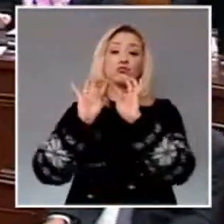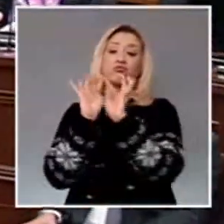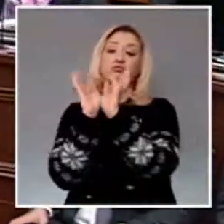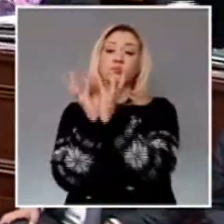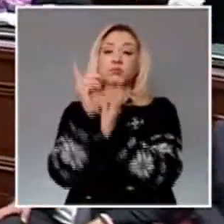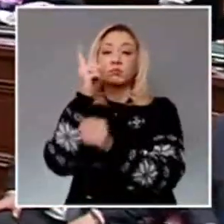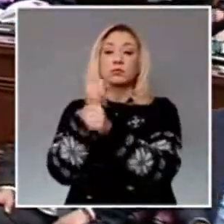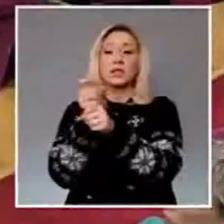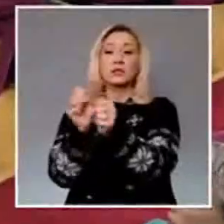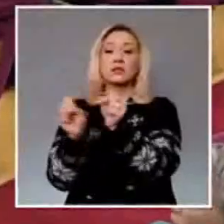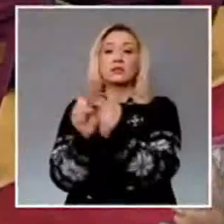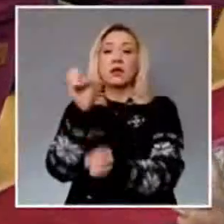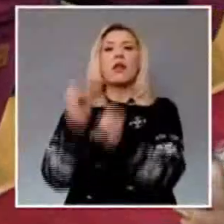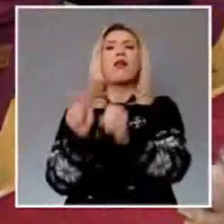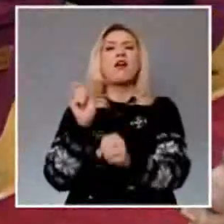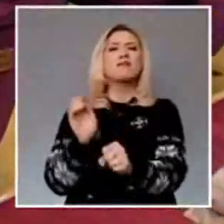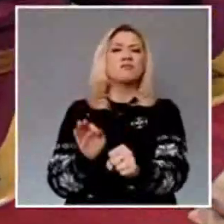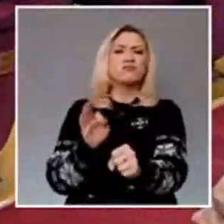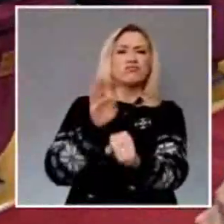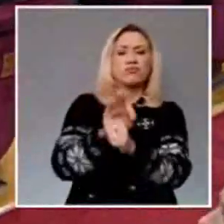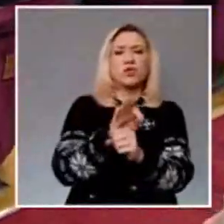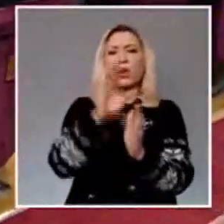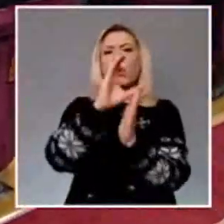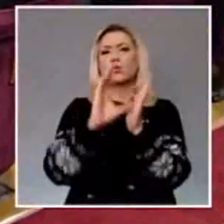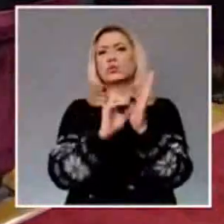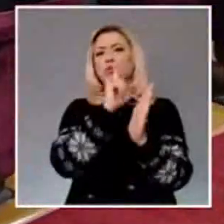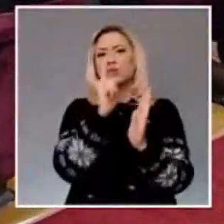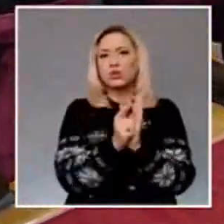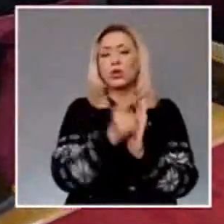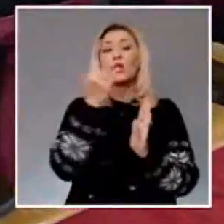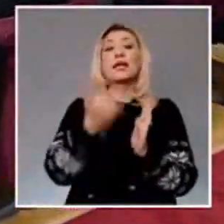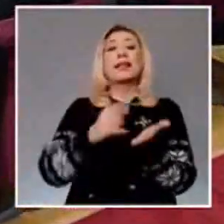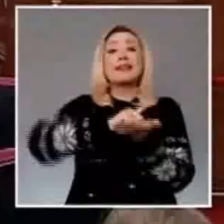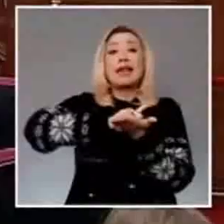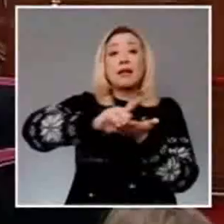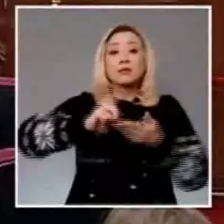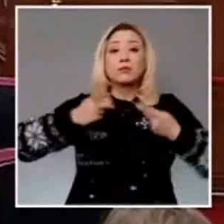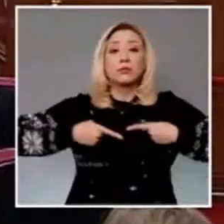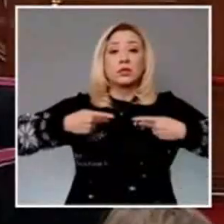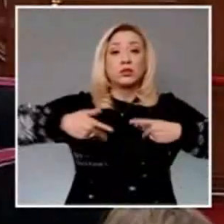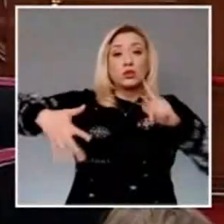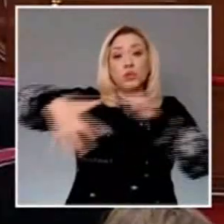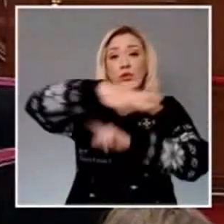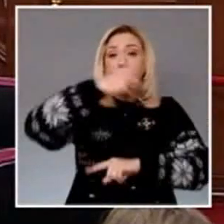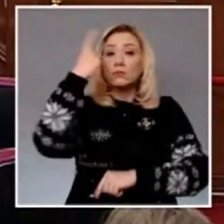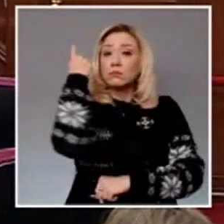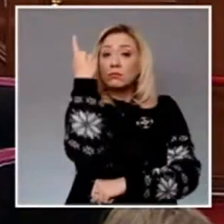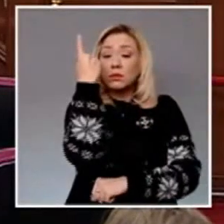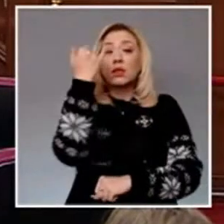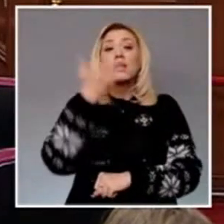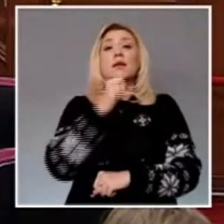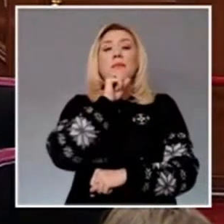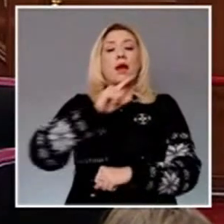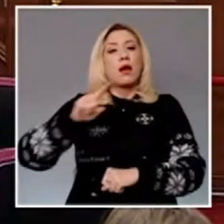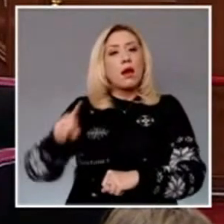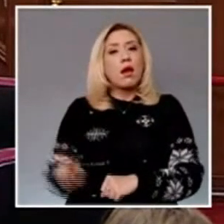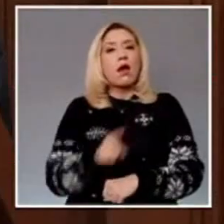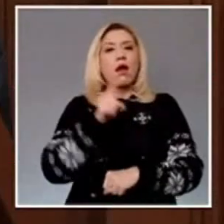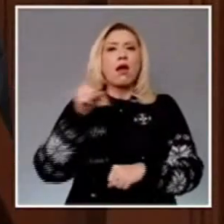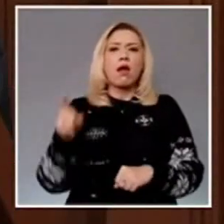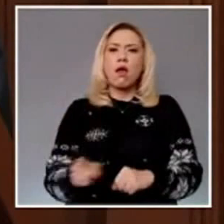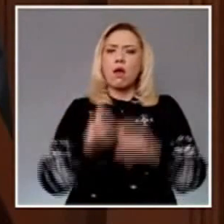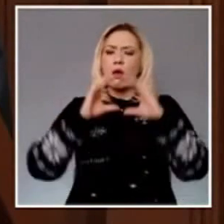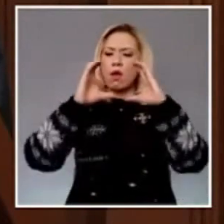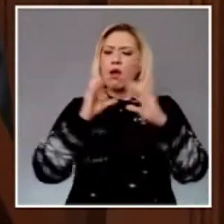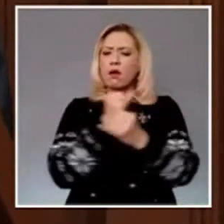de la Constitución, la protección de los derechos fundamentales de las personas y la preservación de la independencia judicial. El